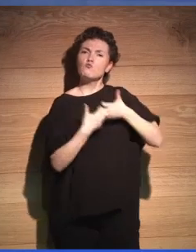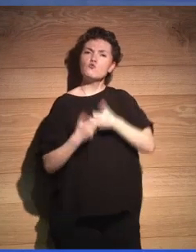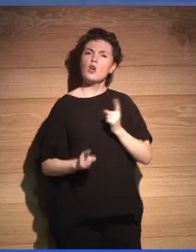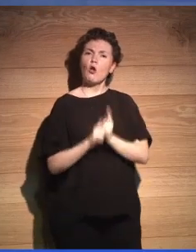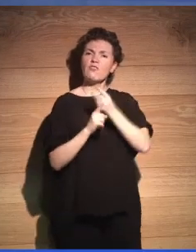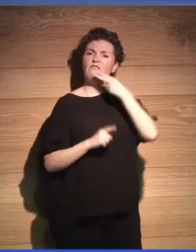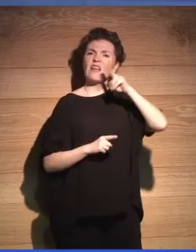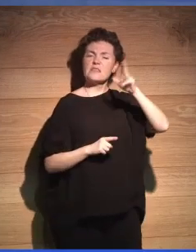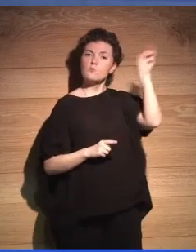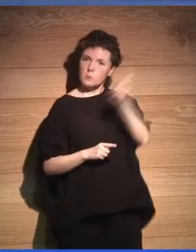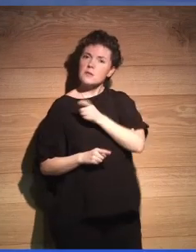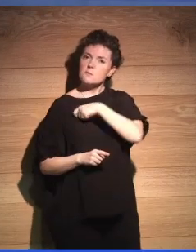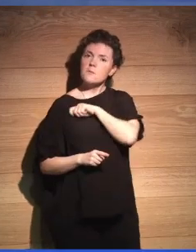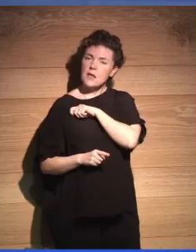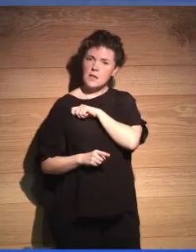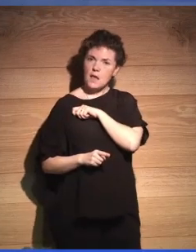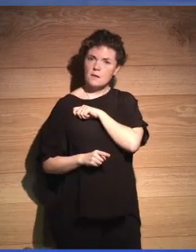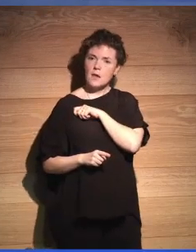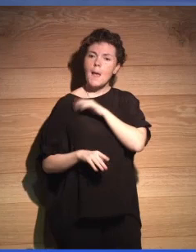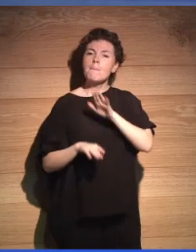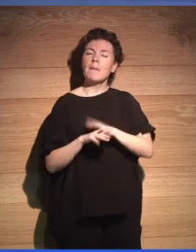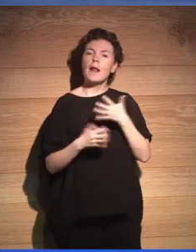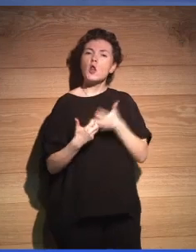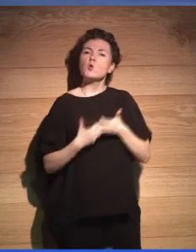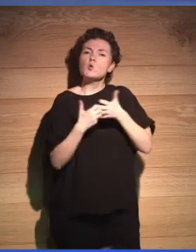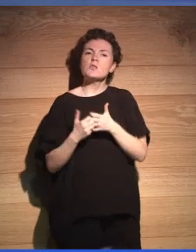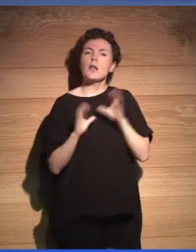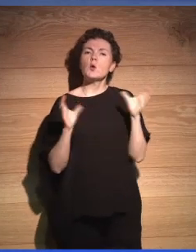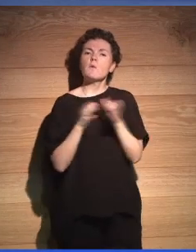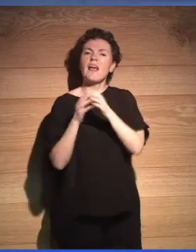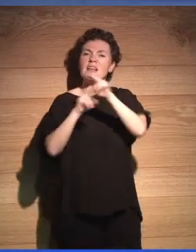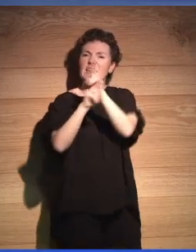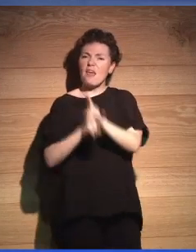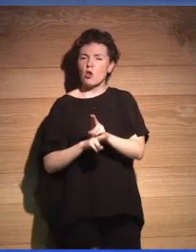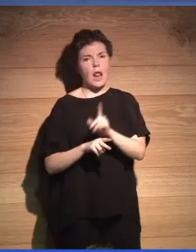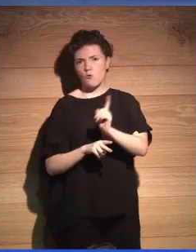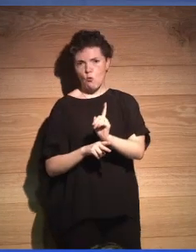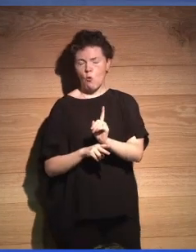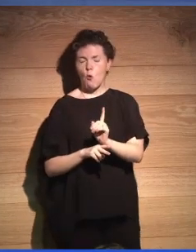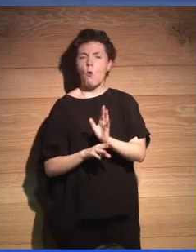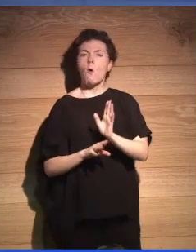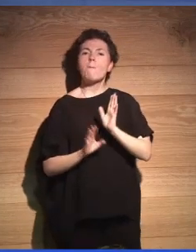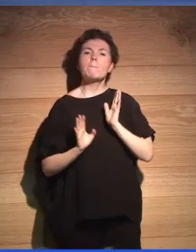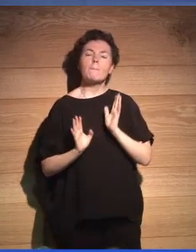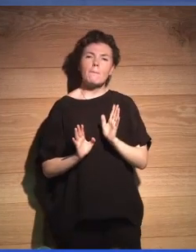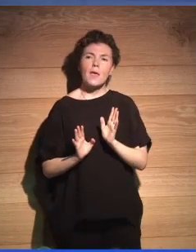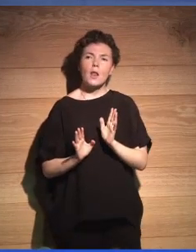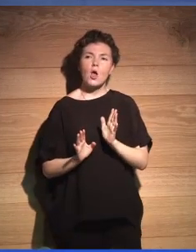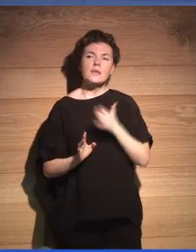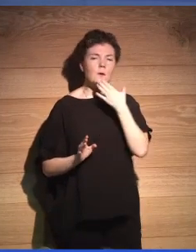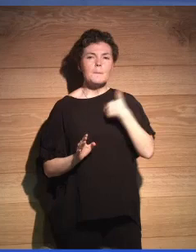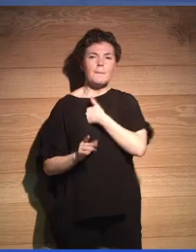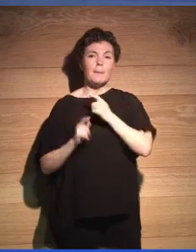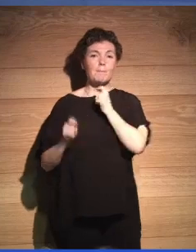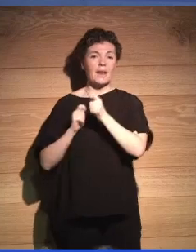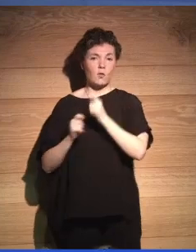el fascismo y vino a España. No para luchar en las brigadas internacionales como otros, sino como periodista